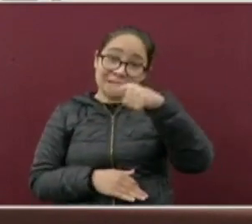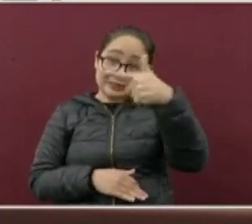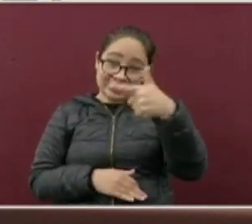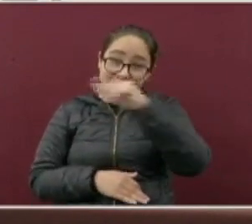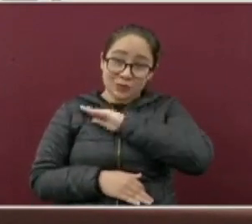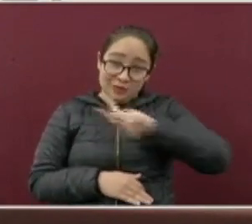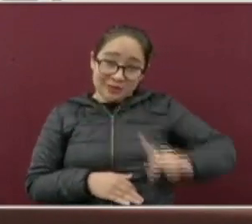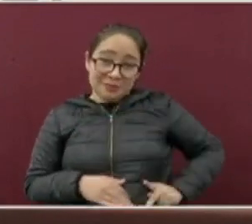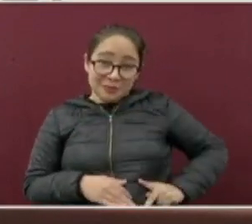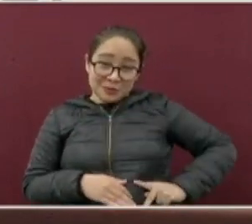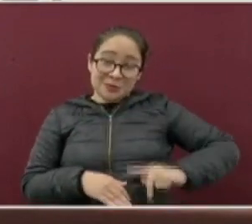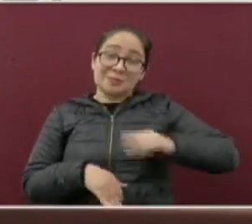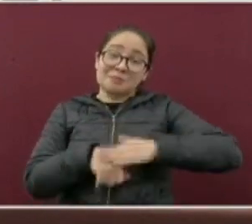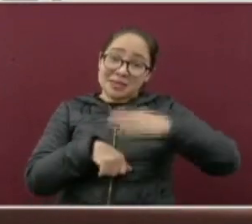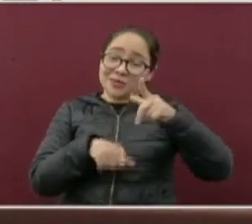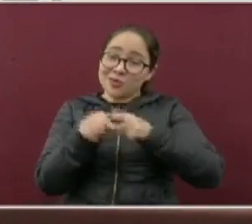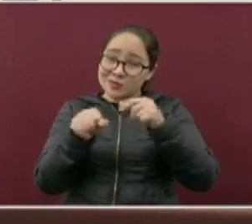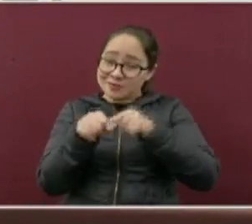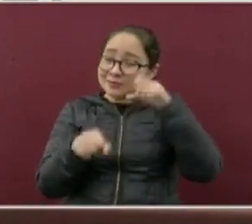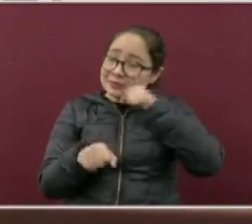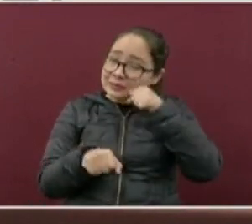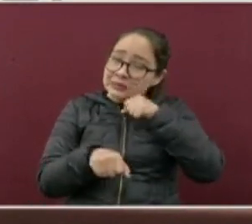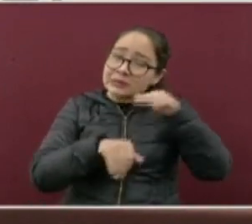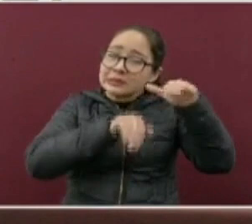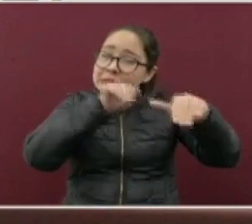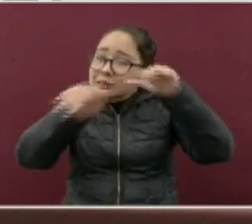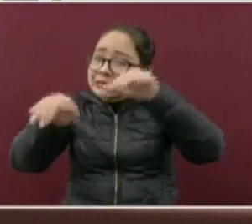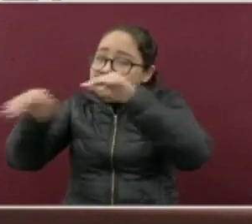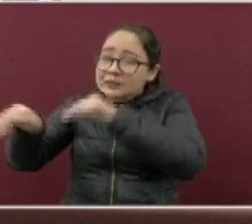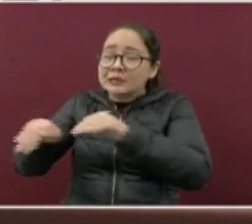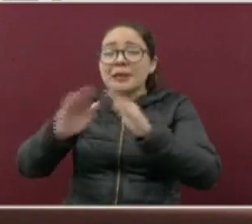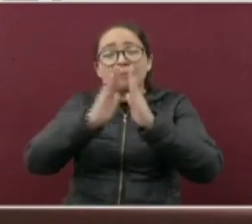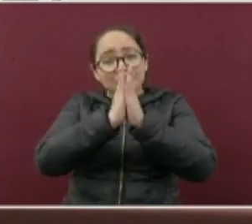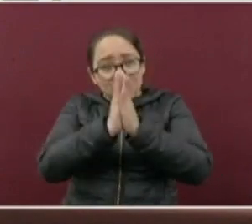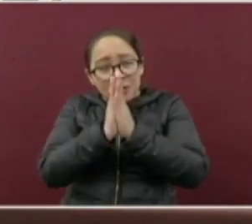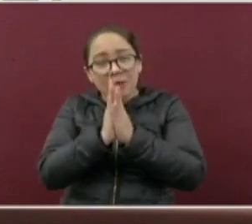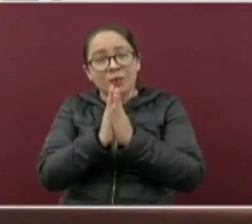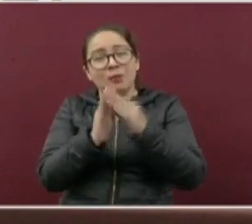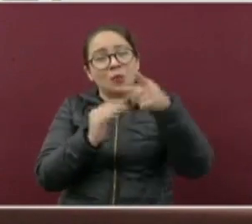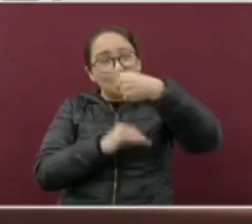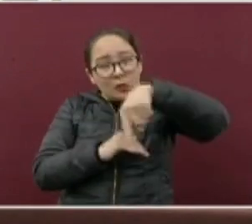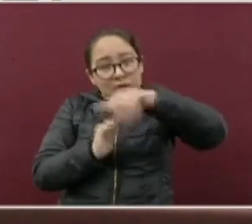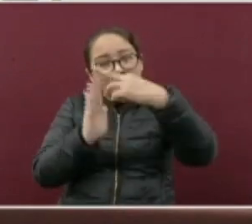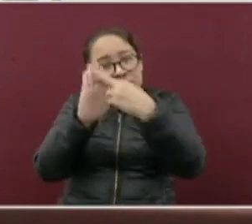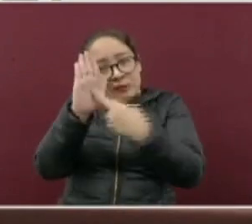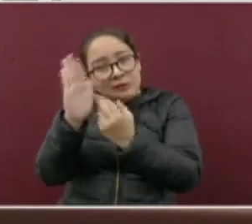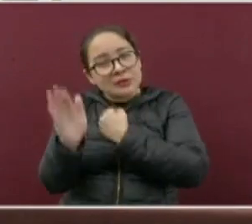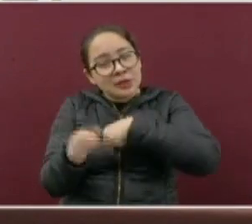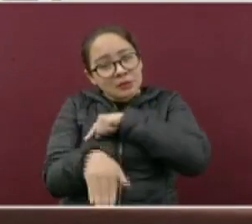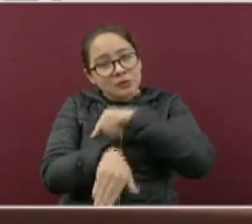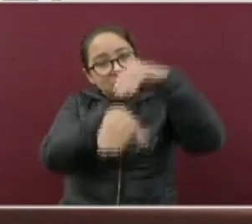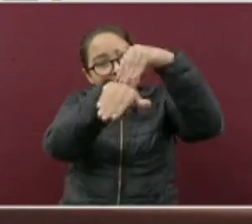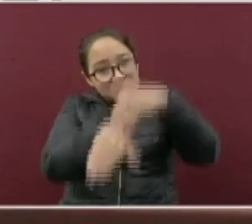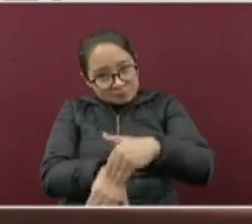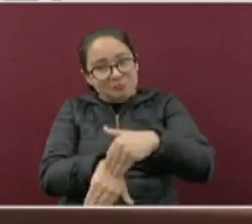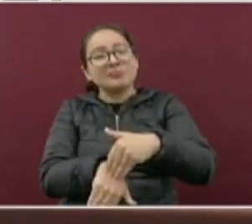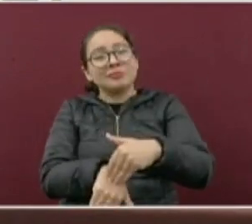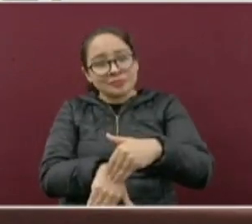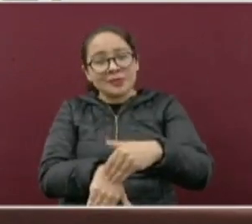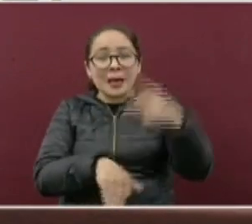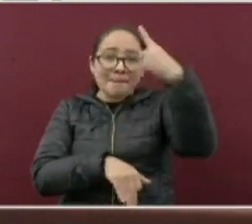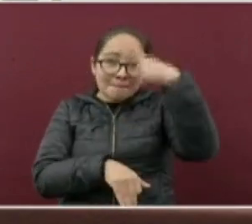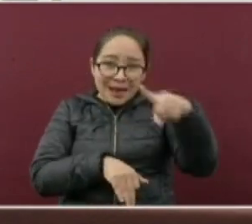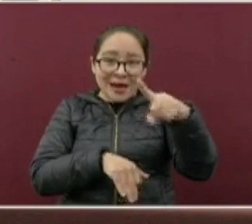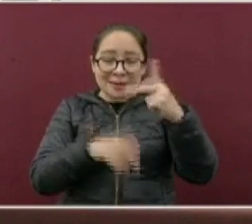en naranja. Les pedimos seguir las indicaciones que emite esta Secretaría de Salud para bajar la cifra